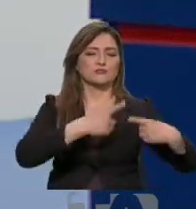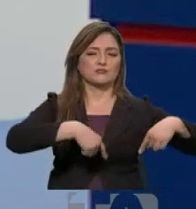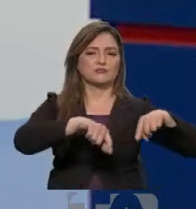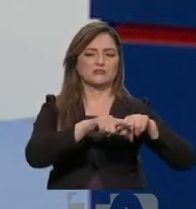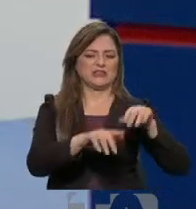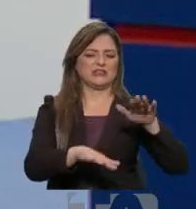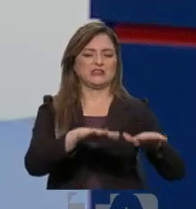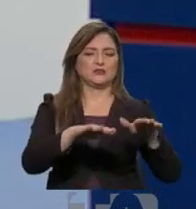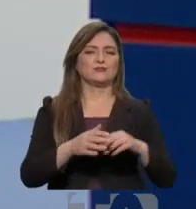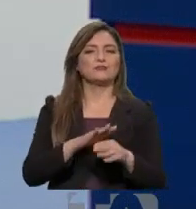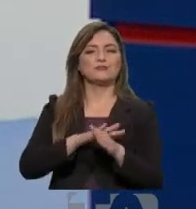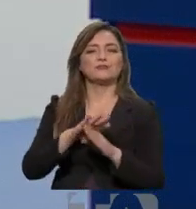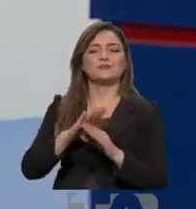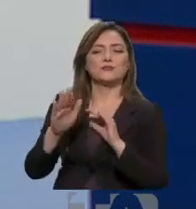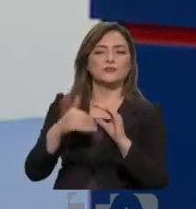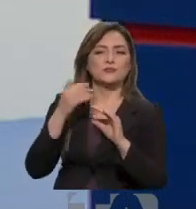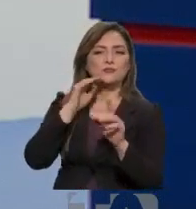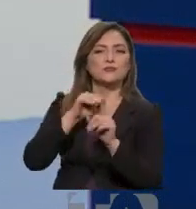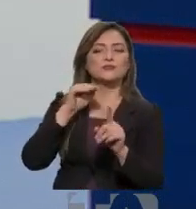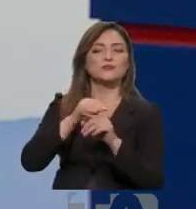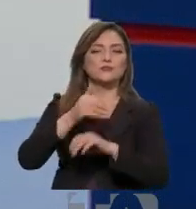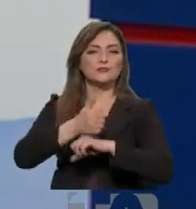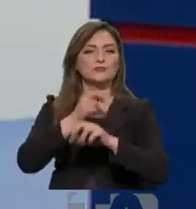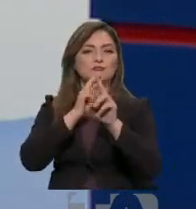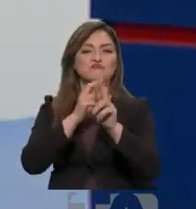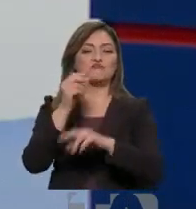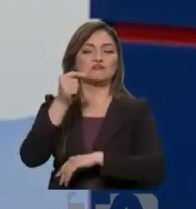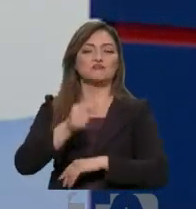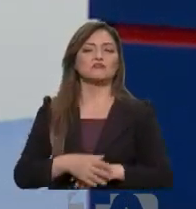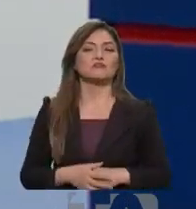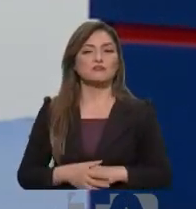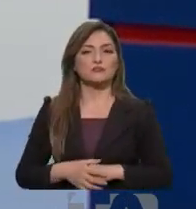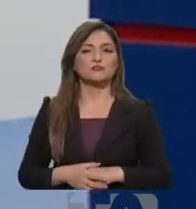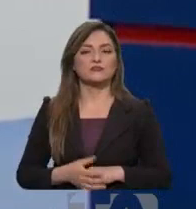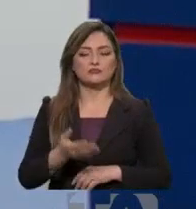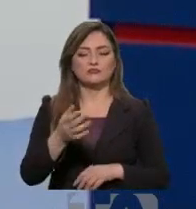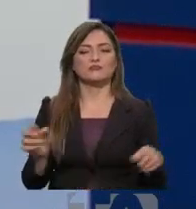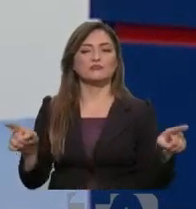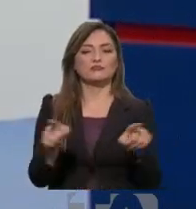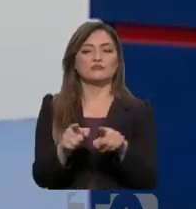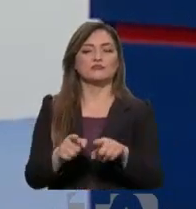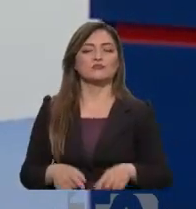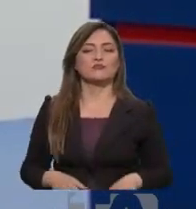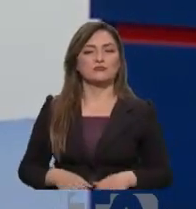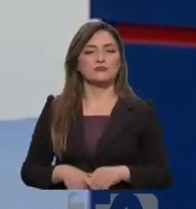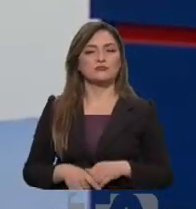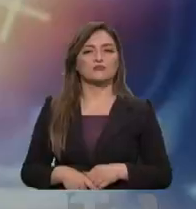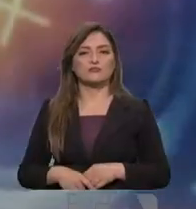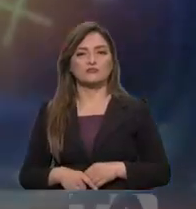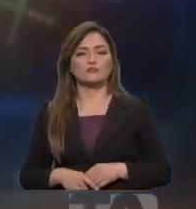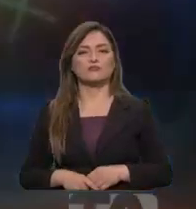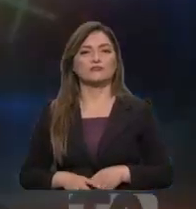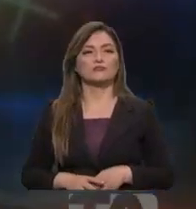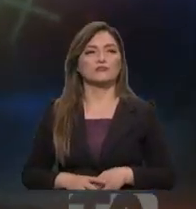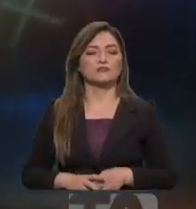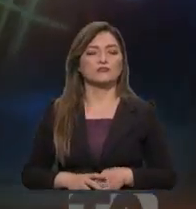sigan escribiendo a nuestras líneas de contacto porque las autoridades responden de manera inmediata. A continuación les presentamos un resumen.